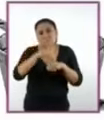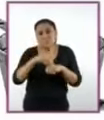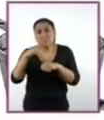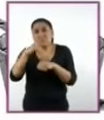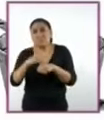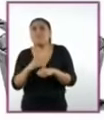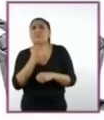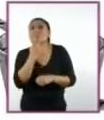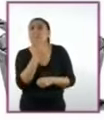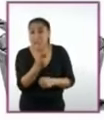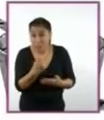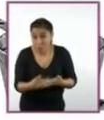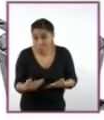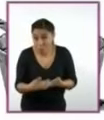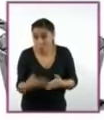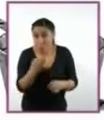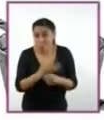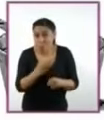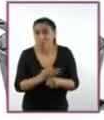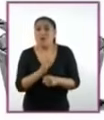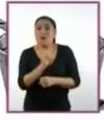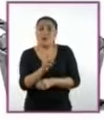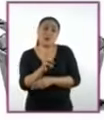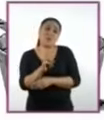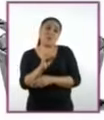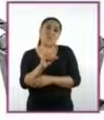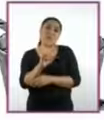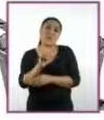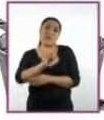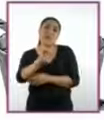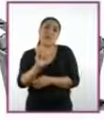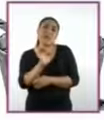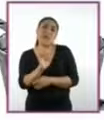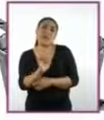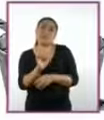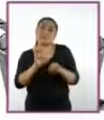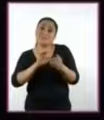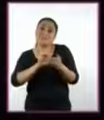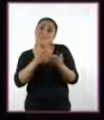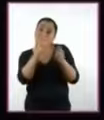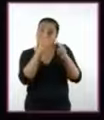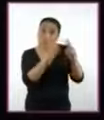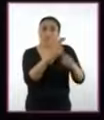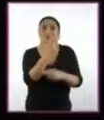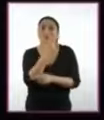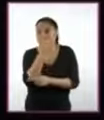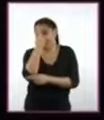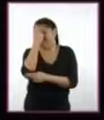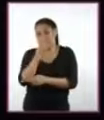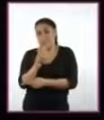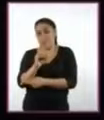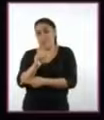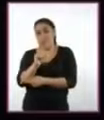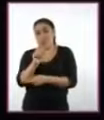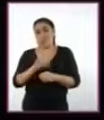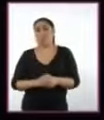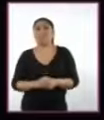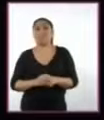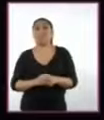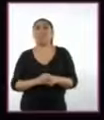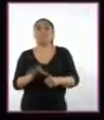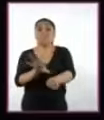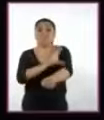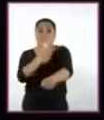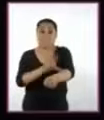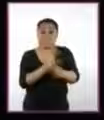para referirse a lo que ahora conocemos como voltaje, llamado así en honor a Volta. Si ambos cables en